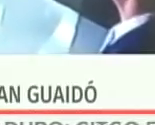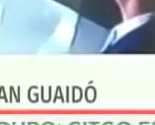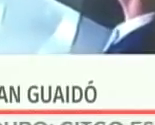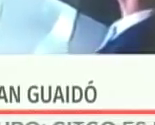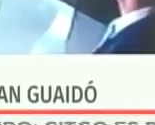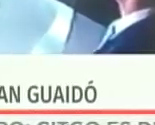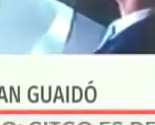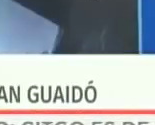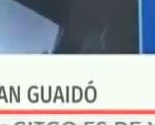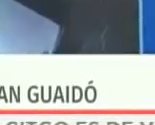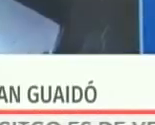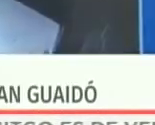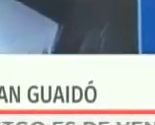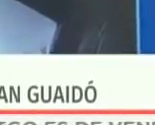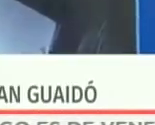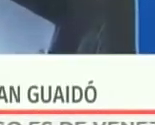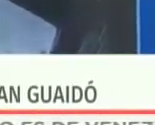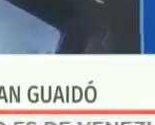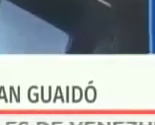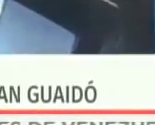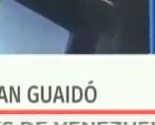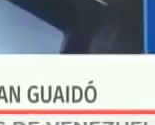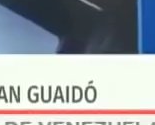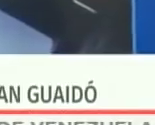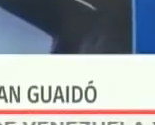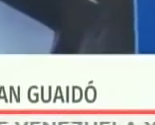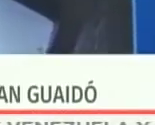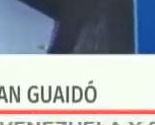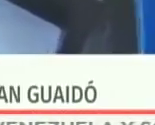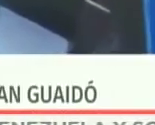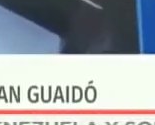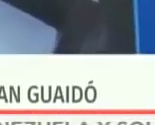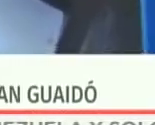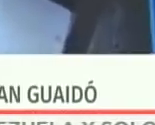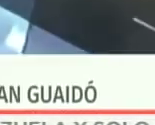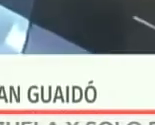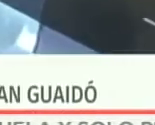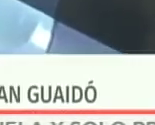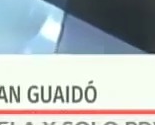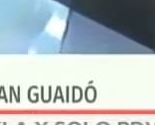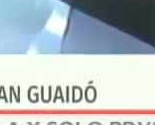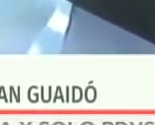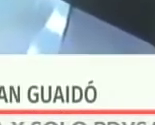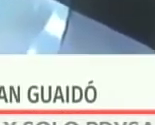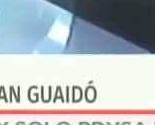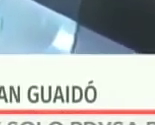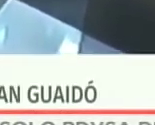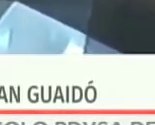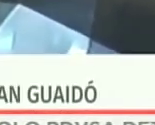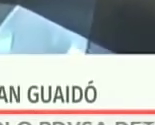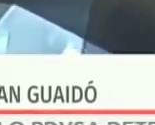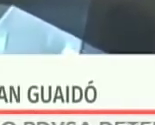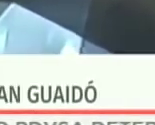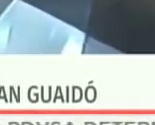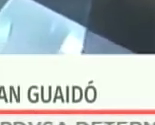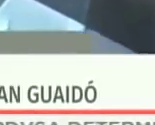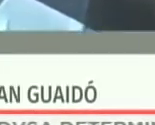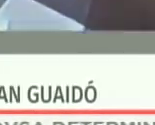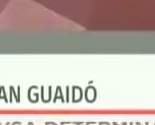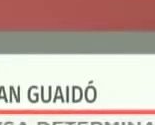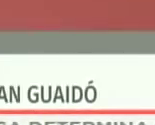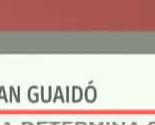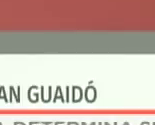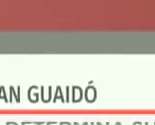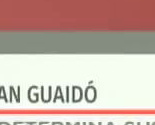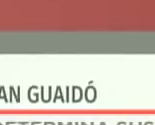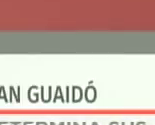diputado interino Guaidó. Yo quisiera que volviéramos a pasar la imagen. Por favor, el audio